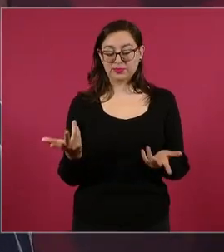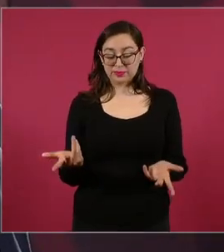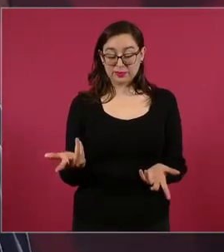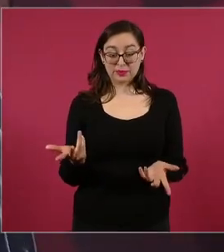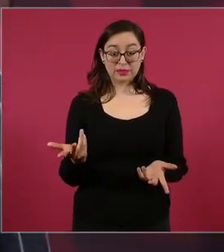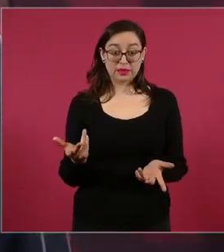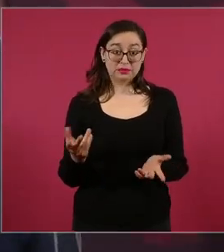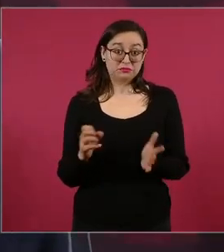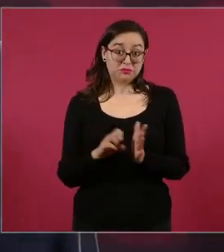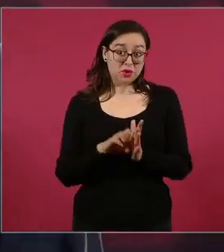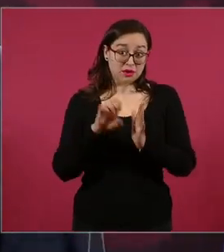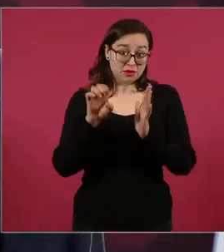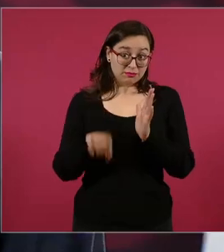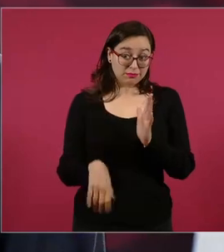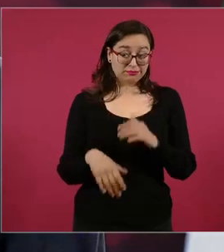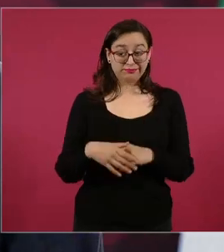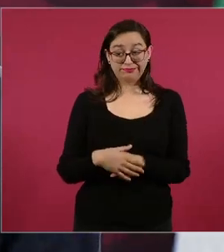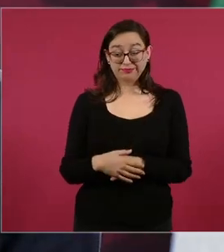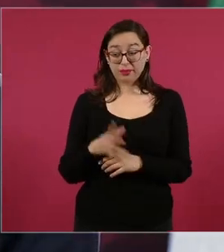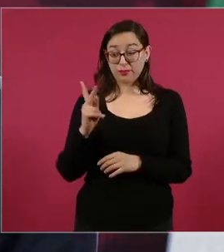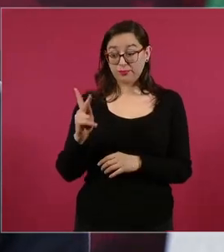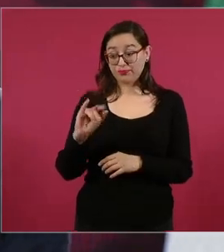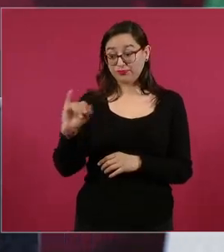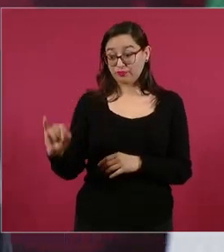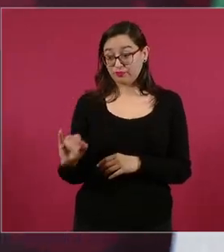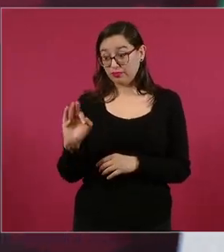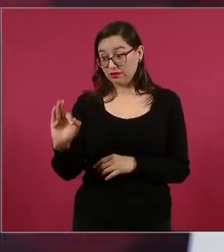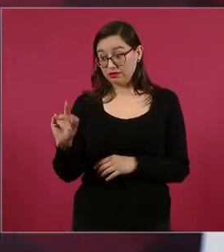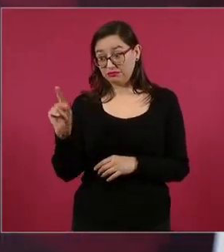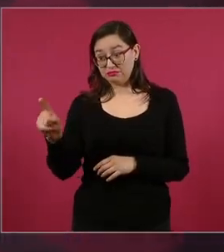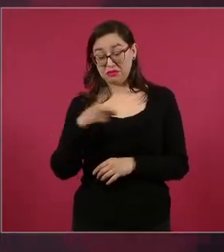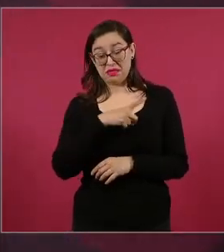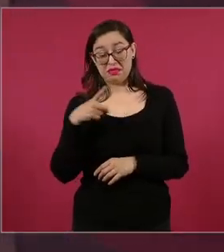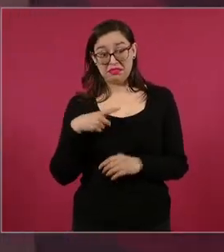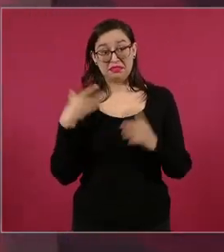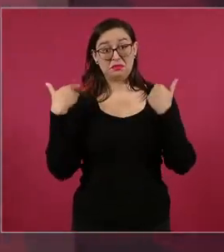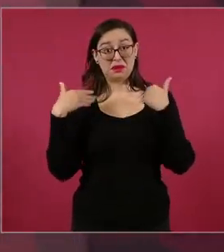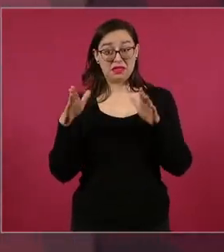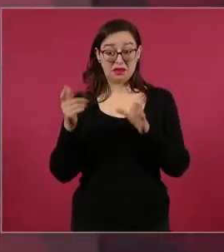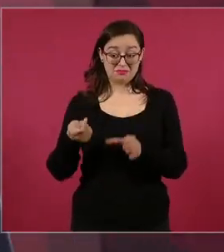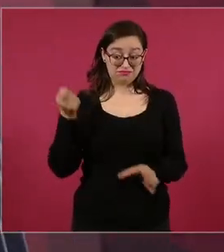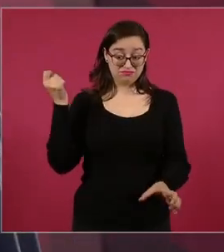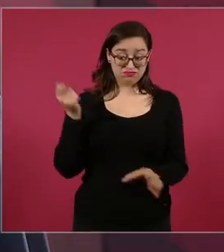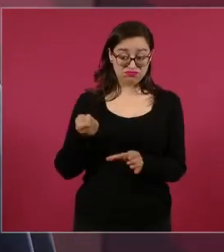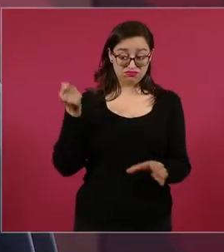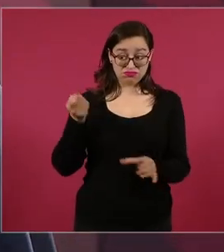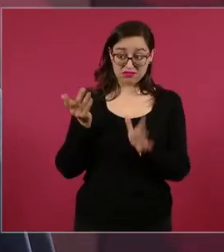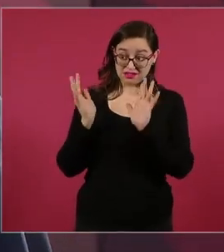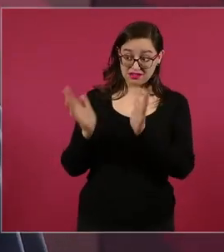resolviera sobre la apelación que hizo la Fiscalía